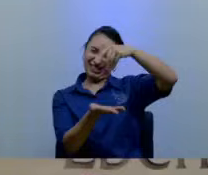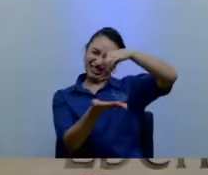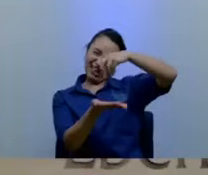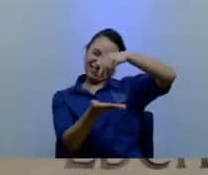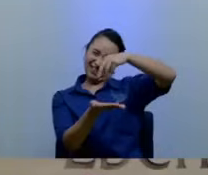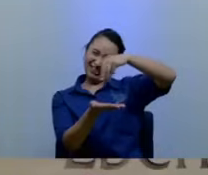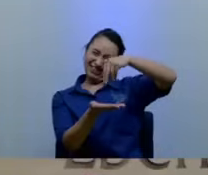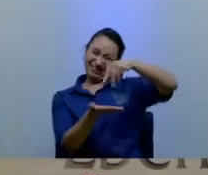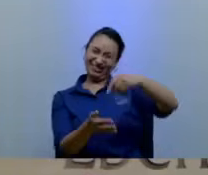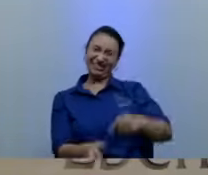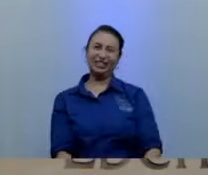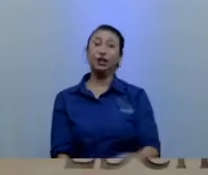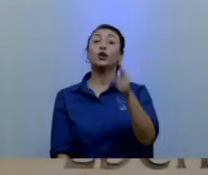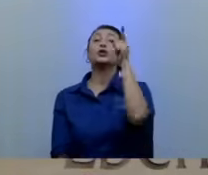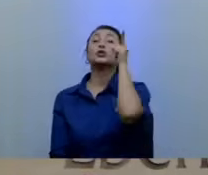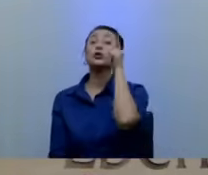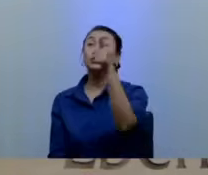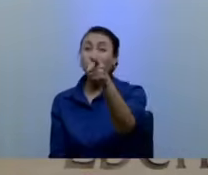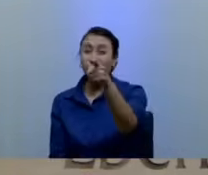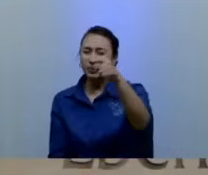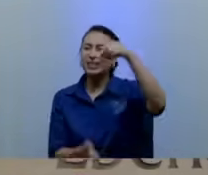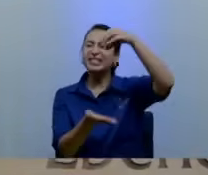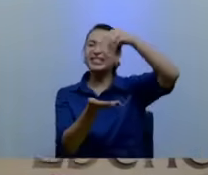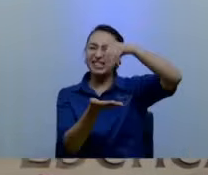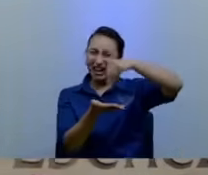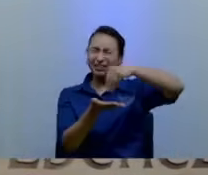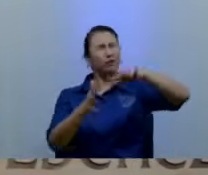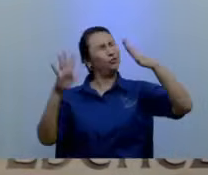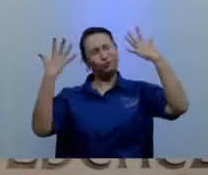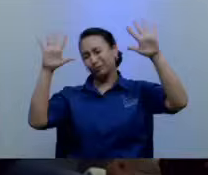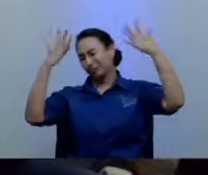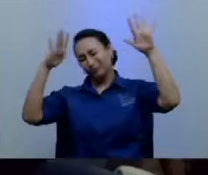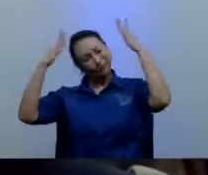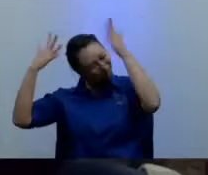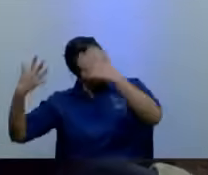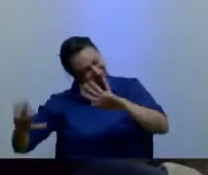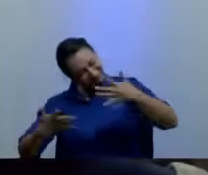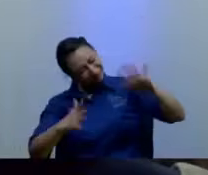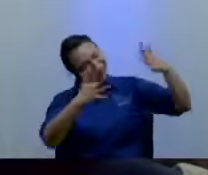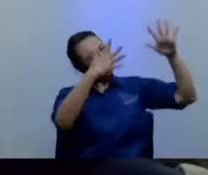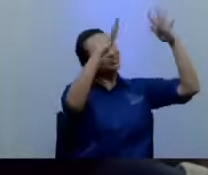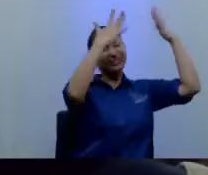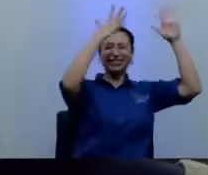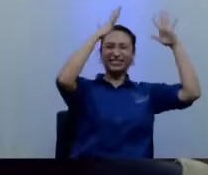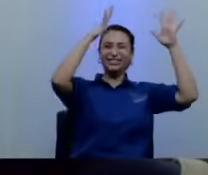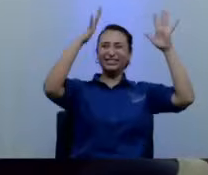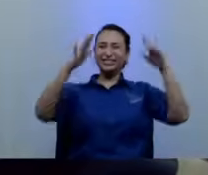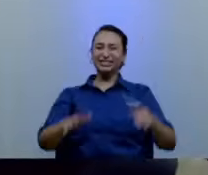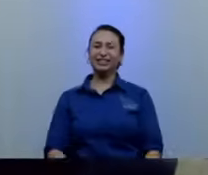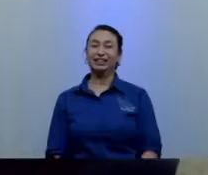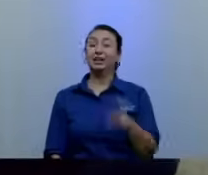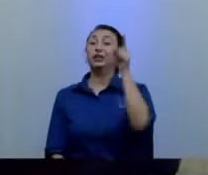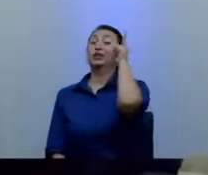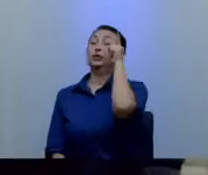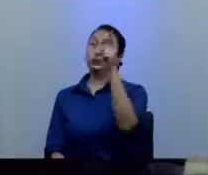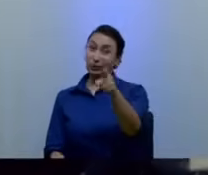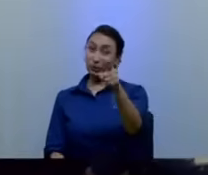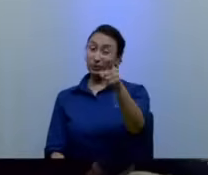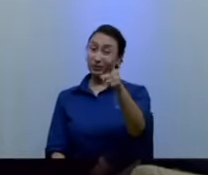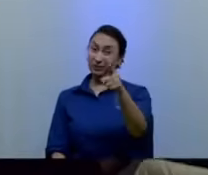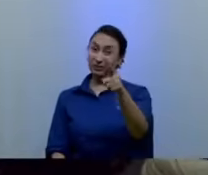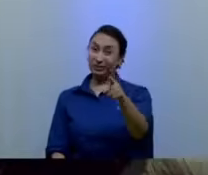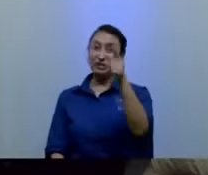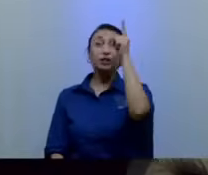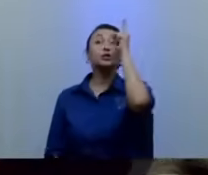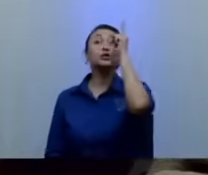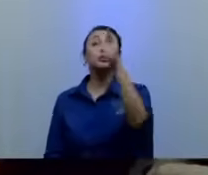Ni siquiera por lo que tú haces, porque tú eres. Dale un aplauso muy fuerte a Dios si lo crees. Y para empezar, eso tendría que ser en